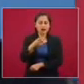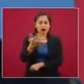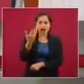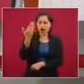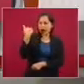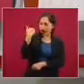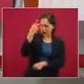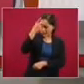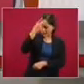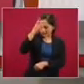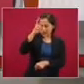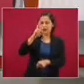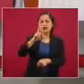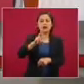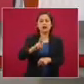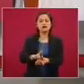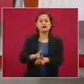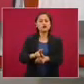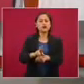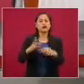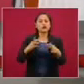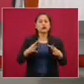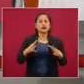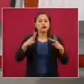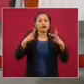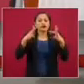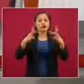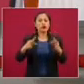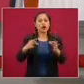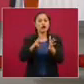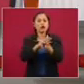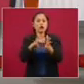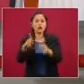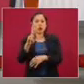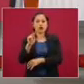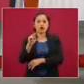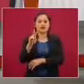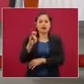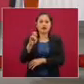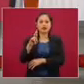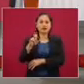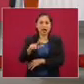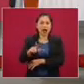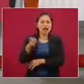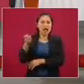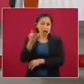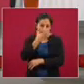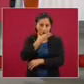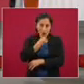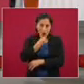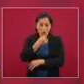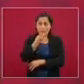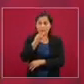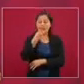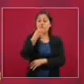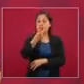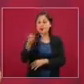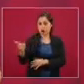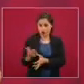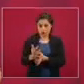director fundador del Universal, y que va a él a defender